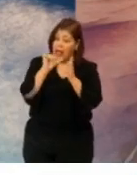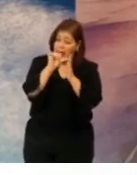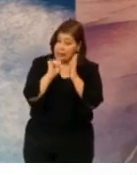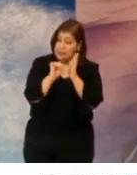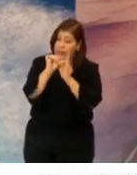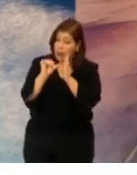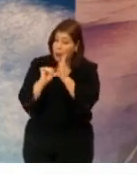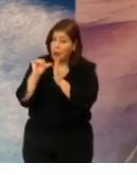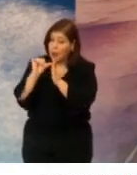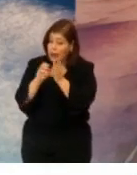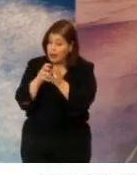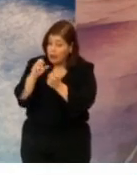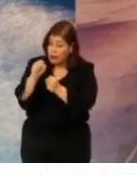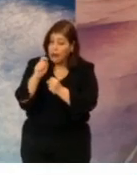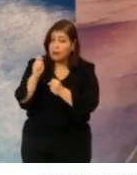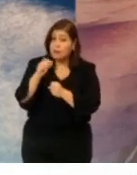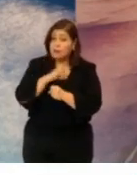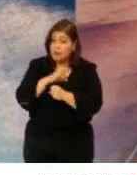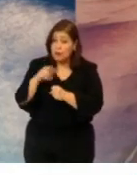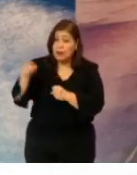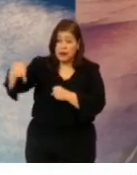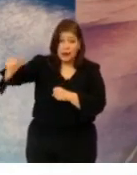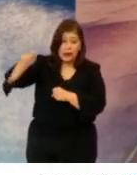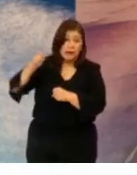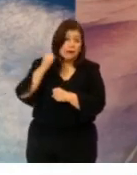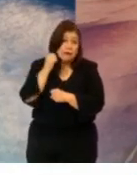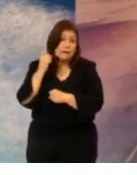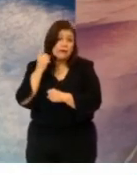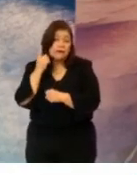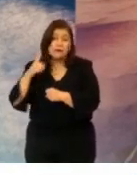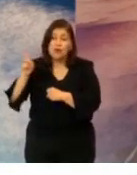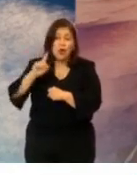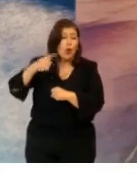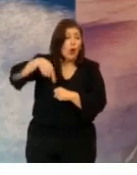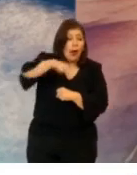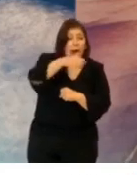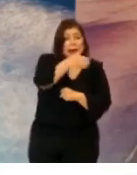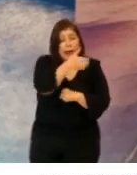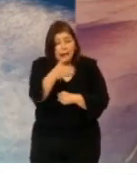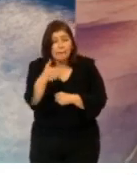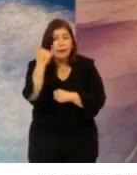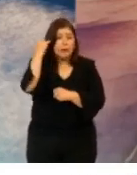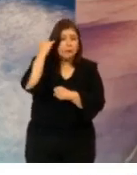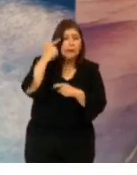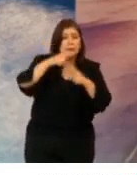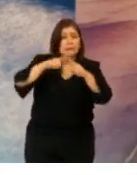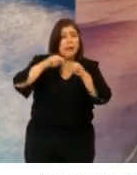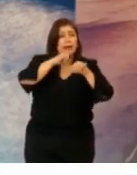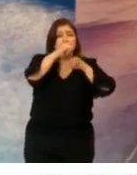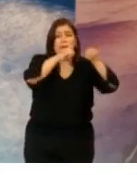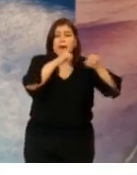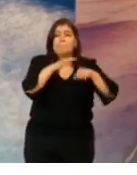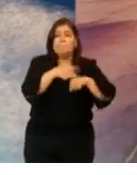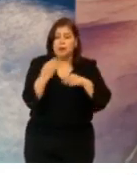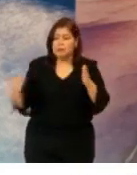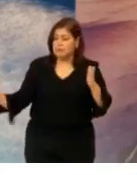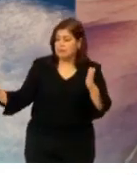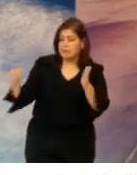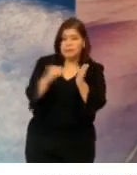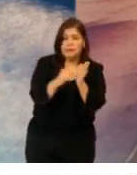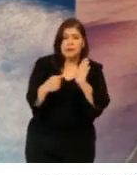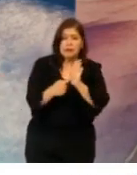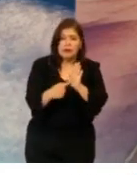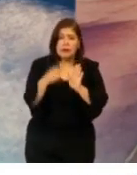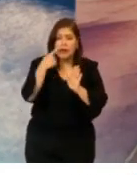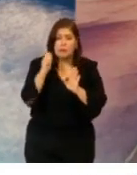Constitución no fueron formulados por los constituyentes, fueron formulados por campesinos a kilómetros de distancia. Porque se puso eso y se hizo